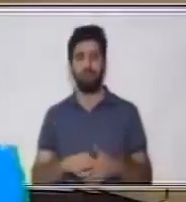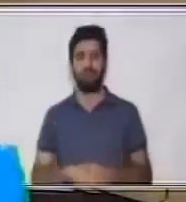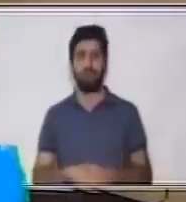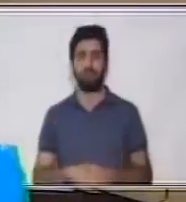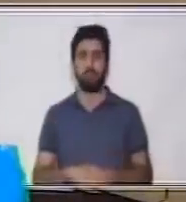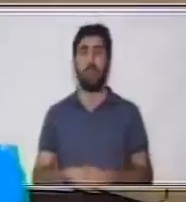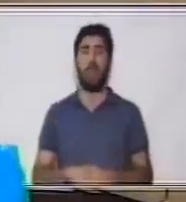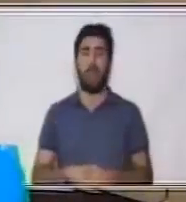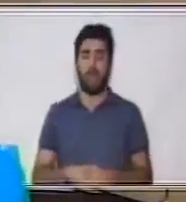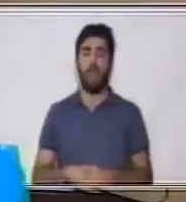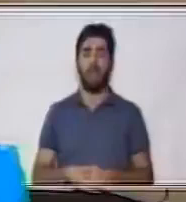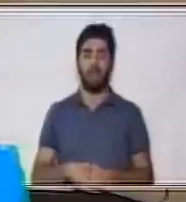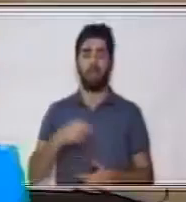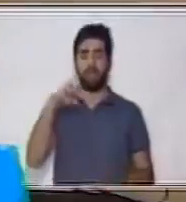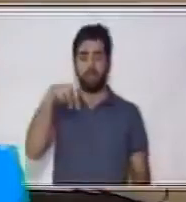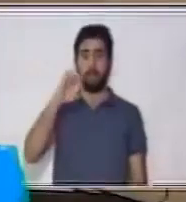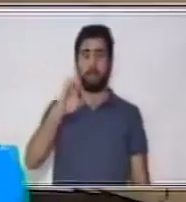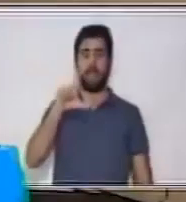Excelente,